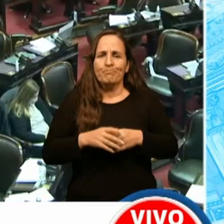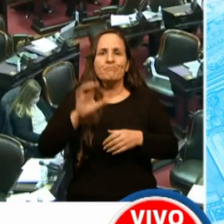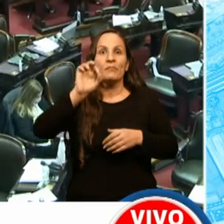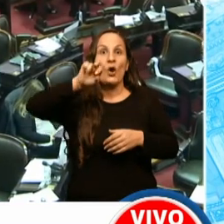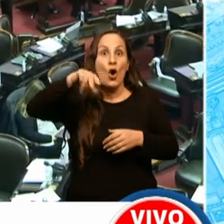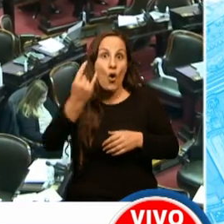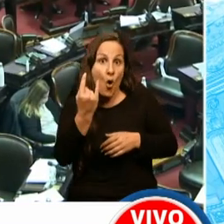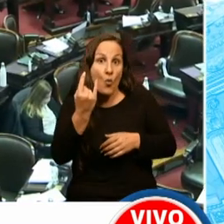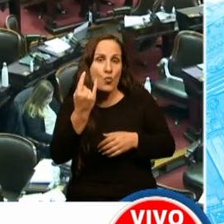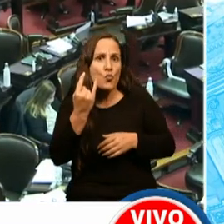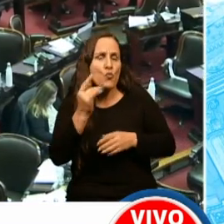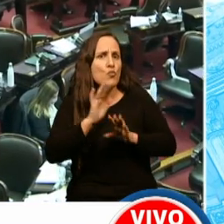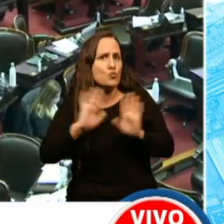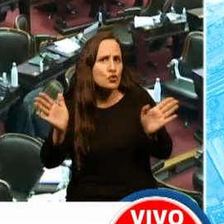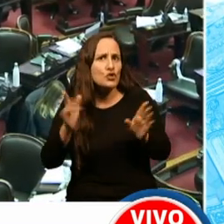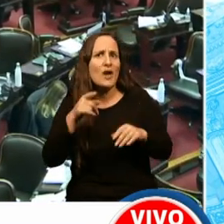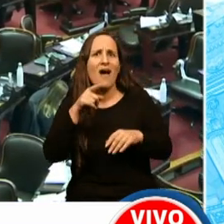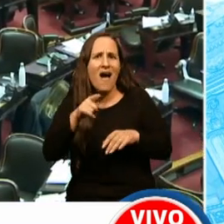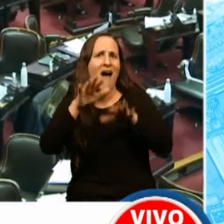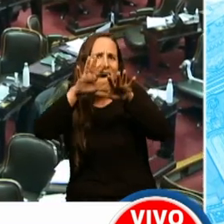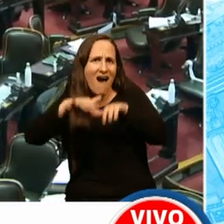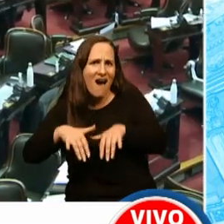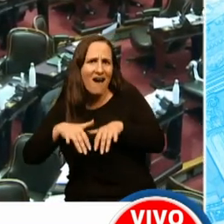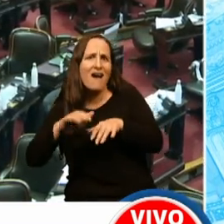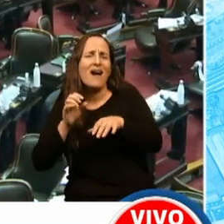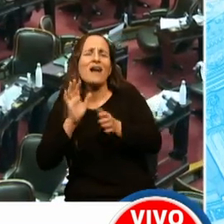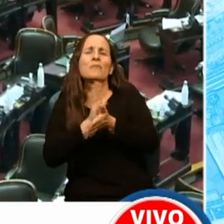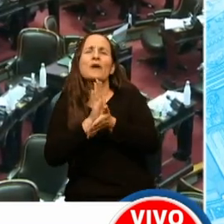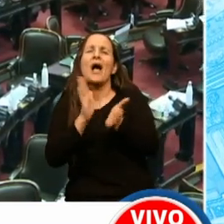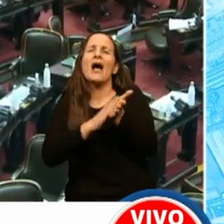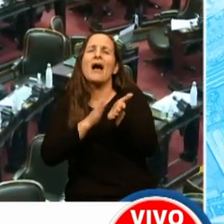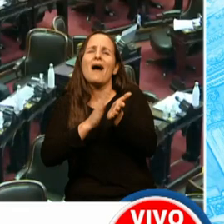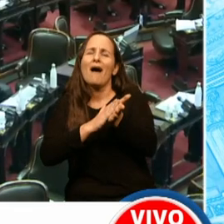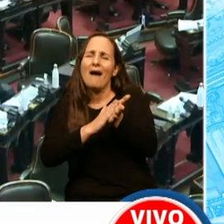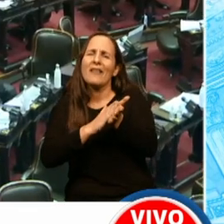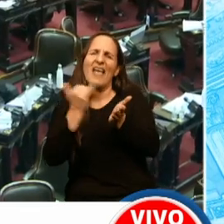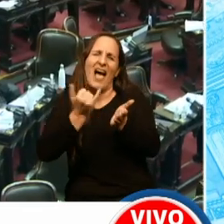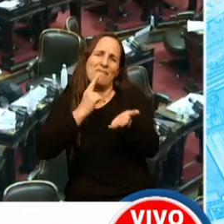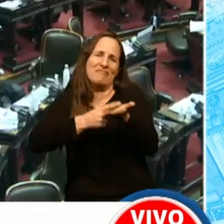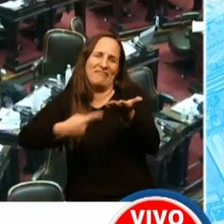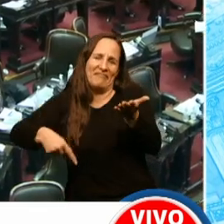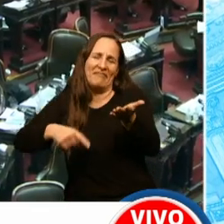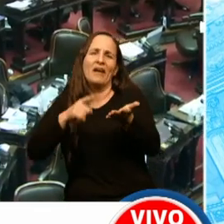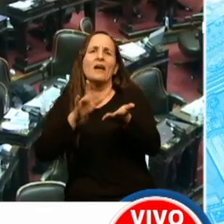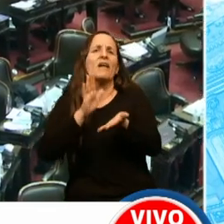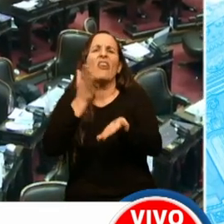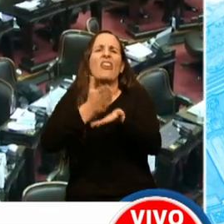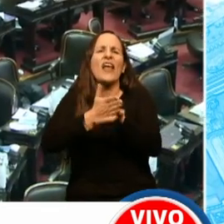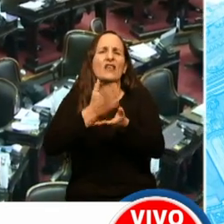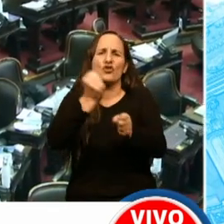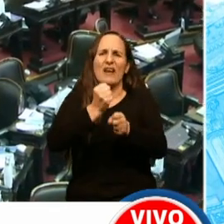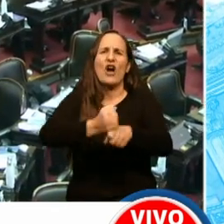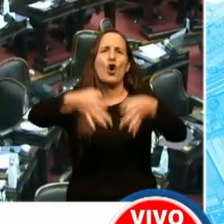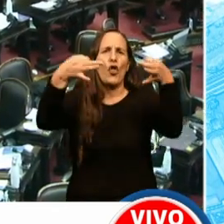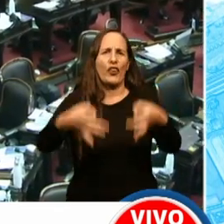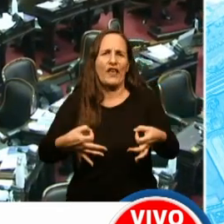haya expedido en los principios de yogyakarta que garantizan entre otras disposiciones el derecho al trabajo digno